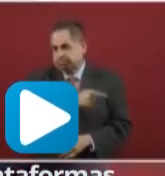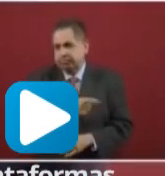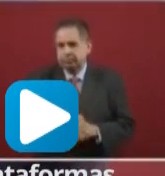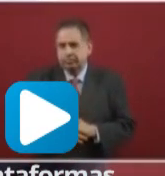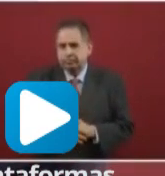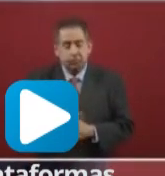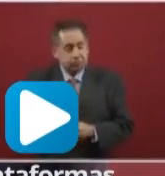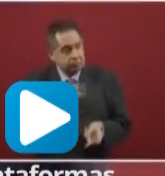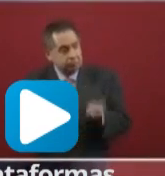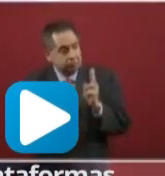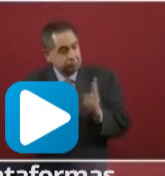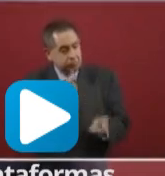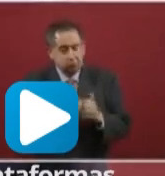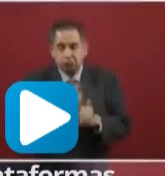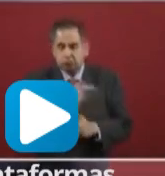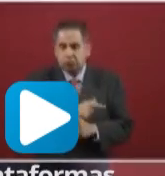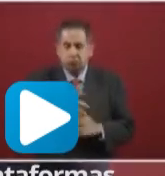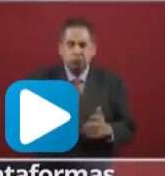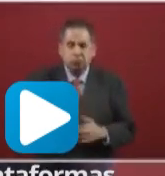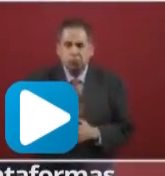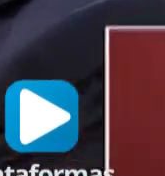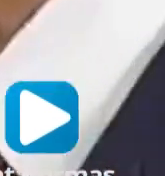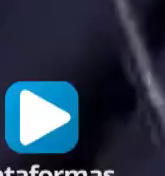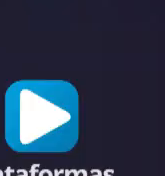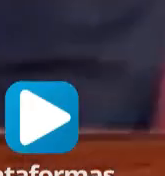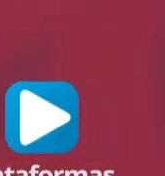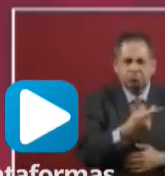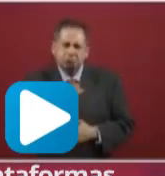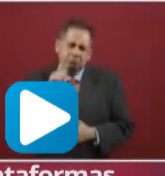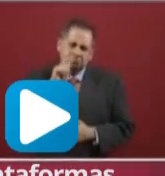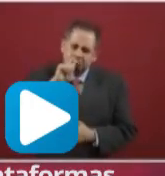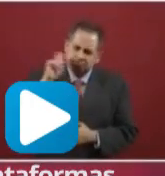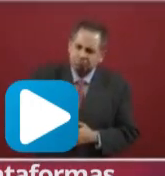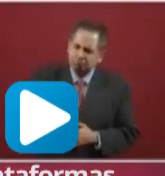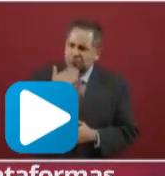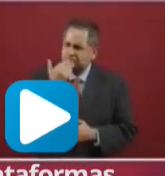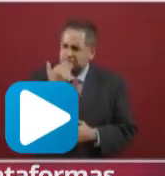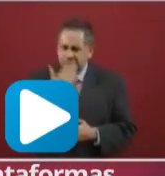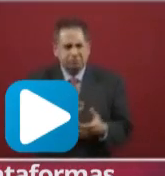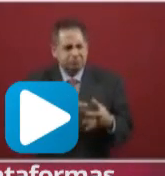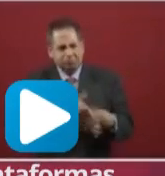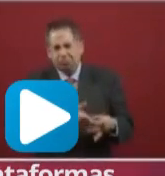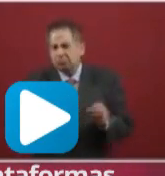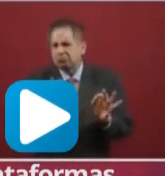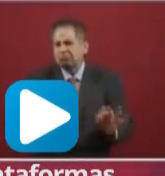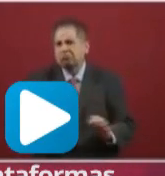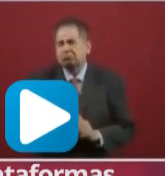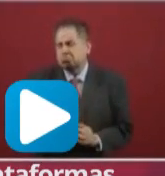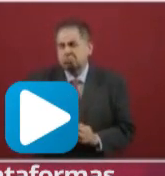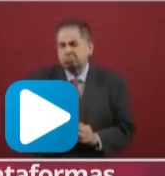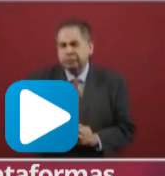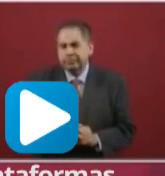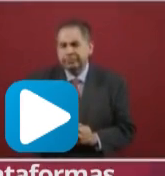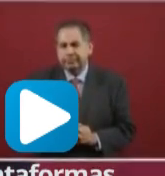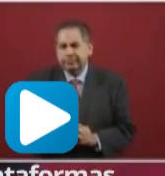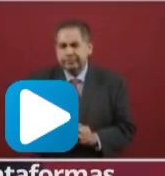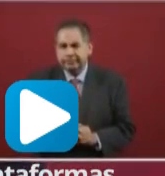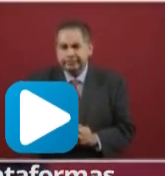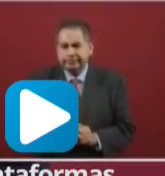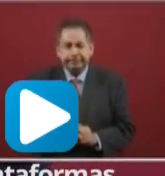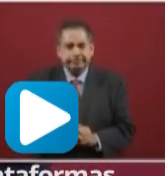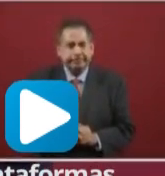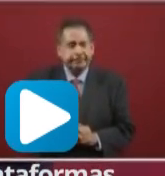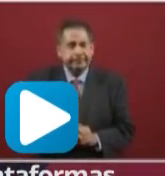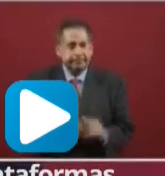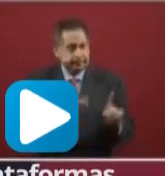tuve con él muy buena amistad. Joaquín Muñoz, quien debe ser el representante del cantante Juan Gabriel, entregó el